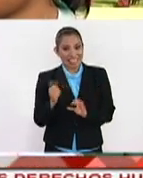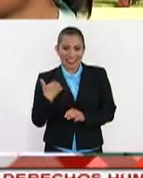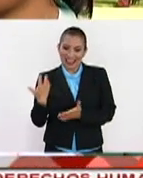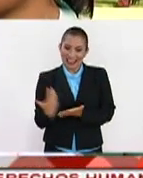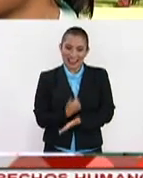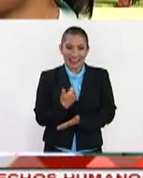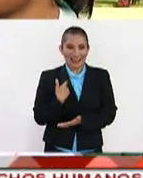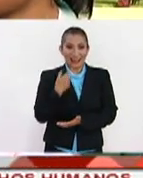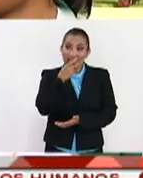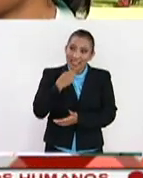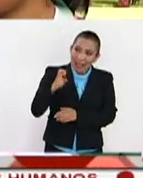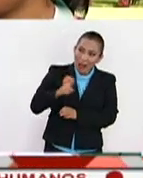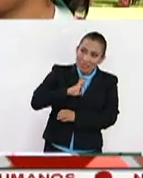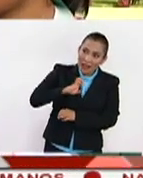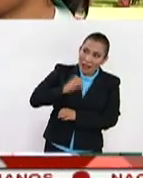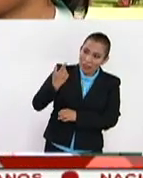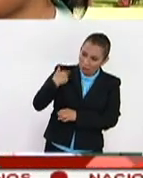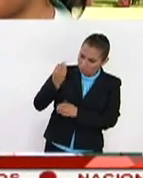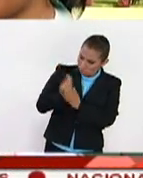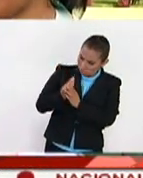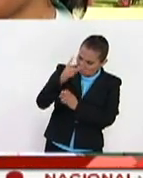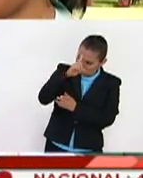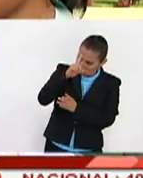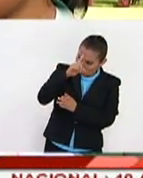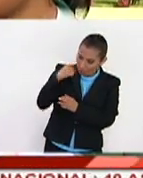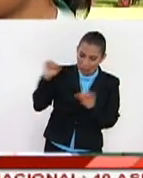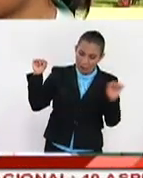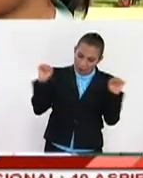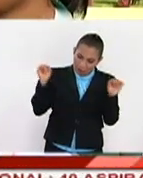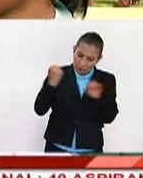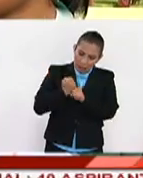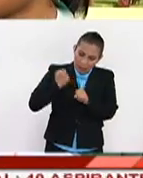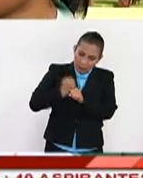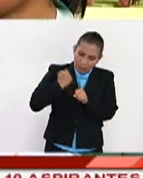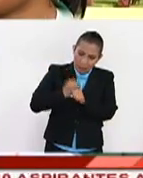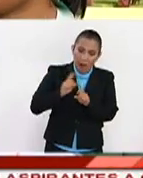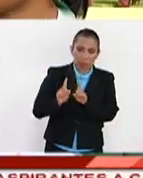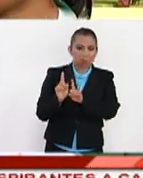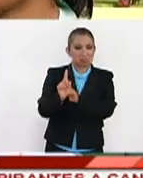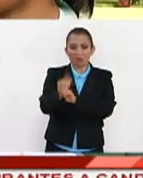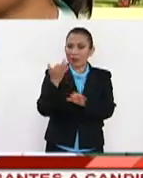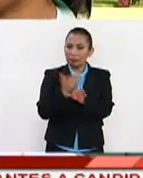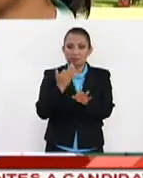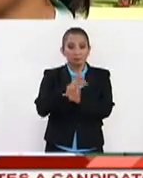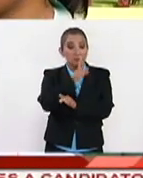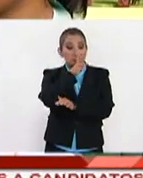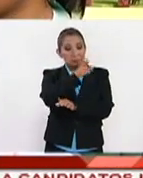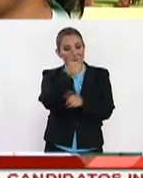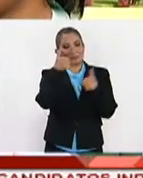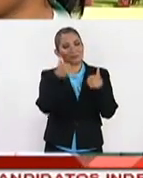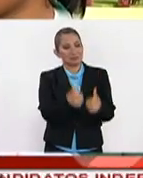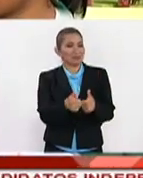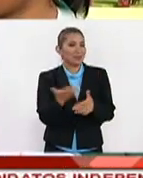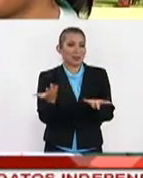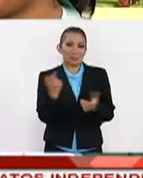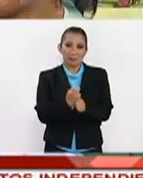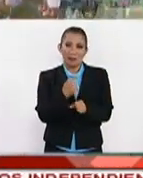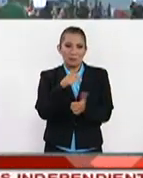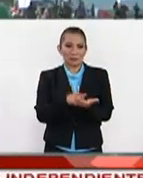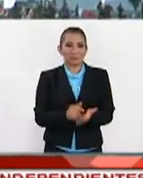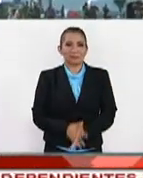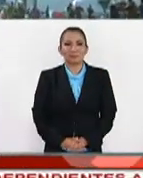sí que lo que me dijo el entrenador, lo practiqué en la carrera y pues ahorita viendo los resultados, pues un primer